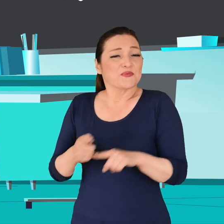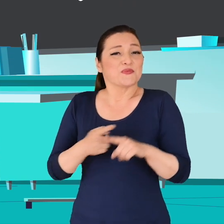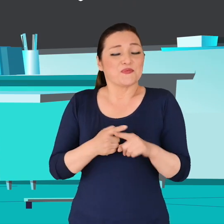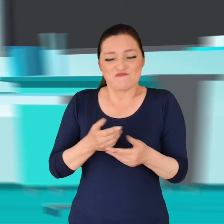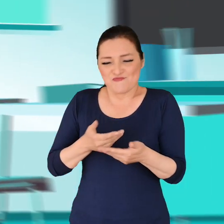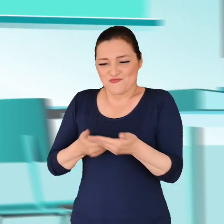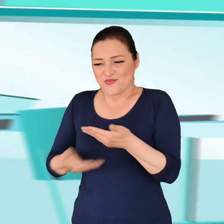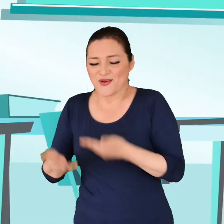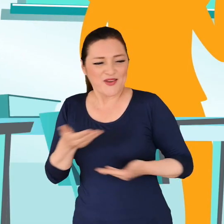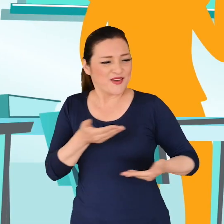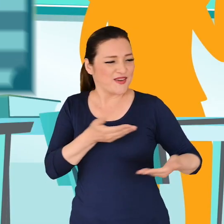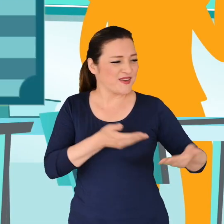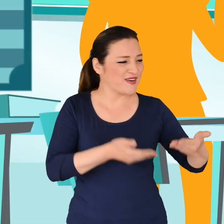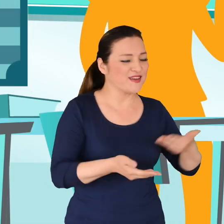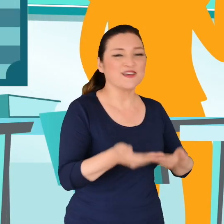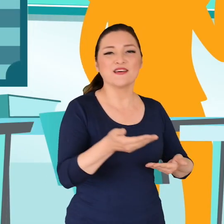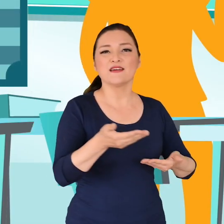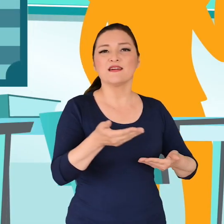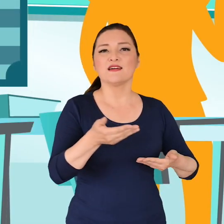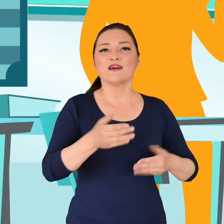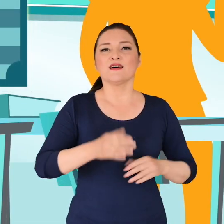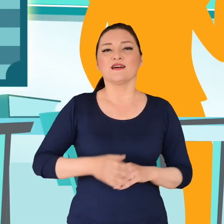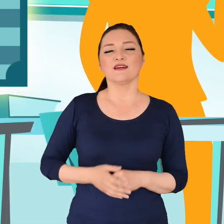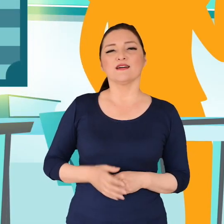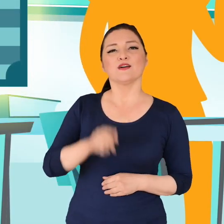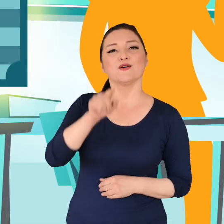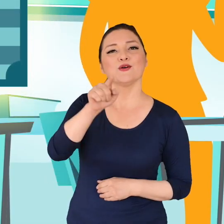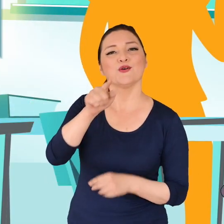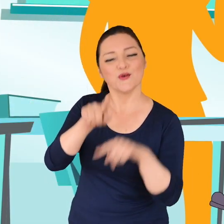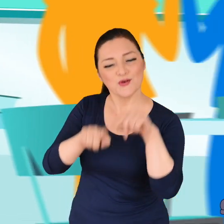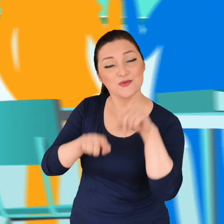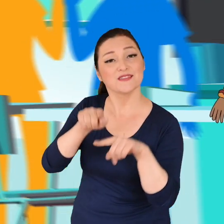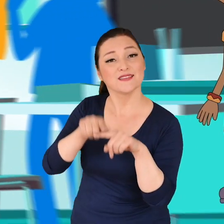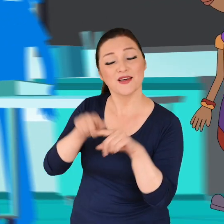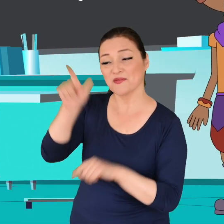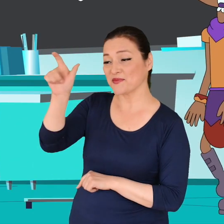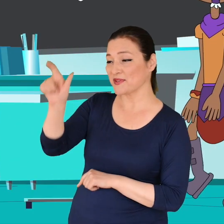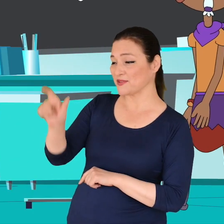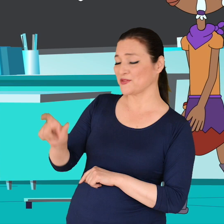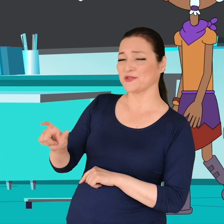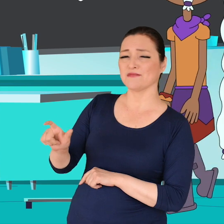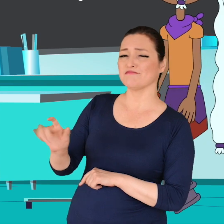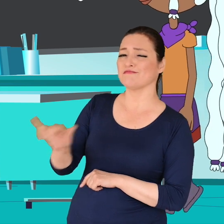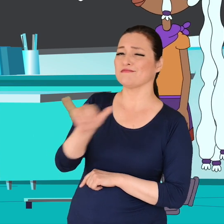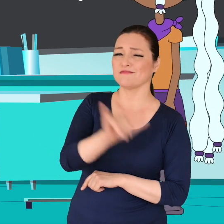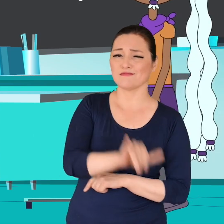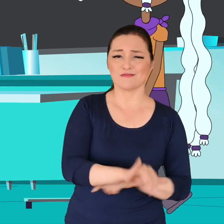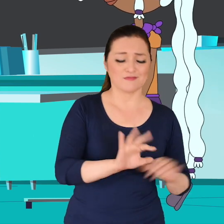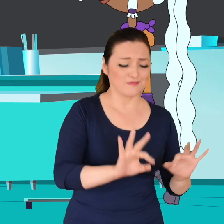otras personas. Si tienes una amistad con alguien, tienes un tesoro.